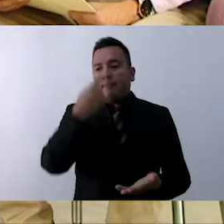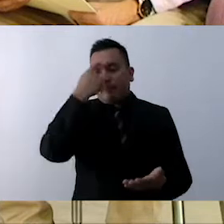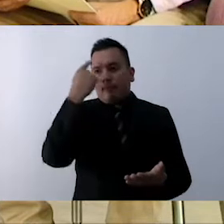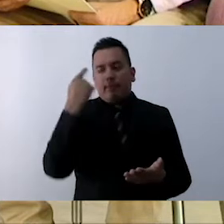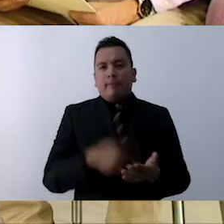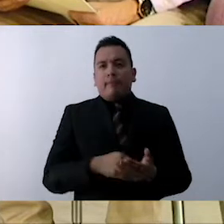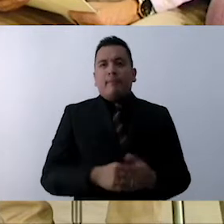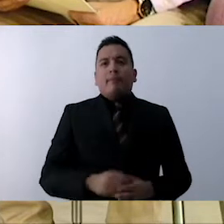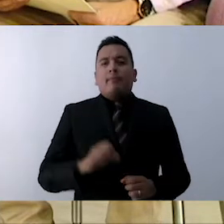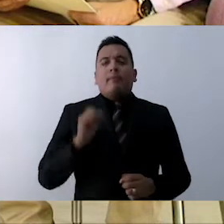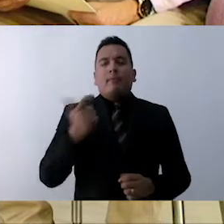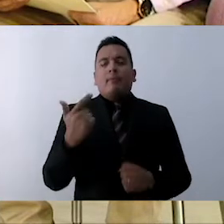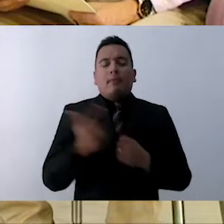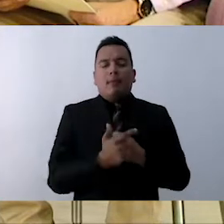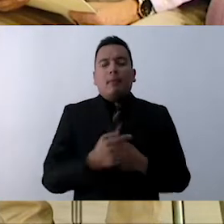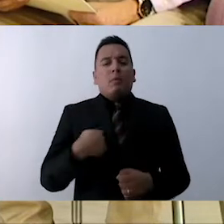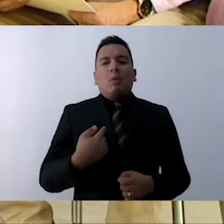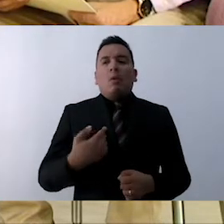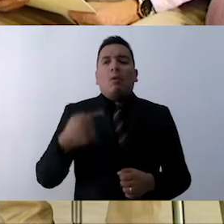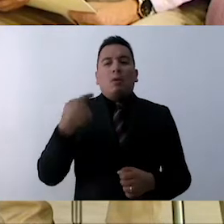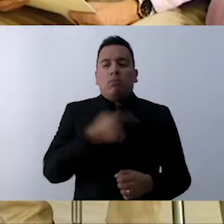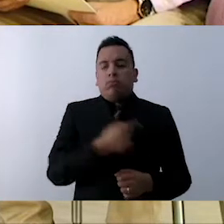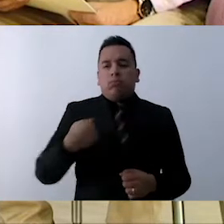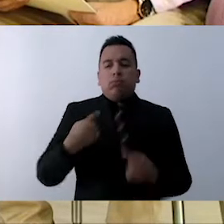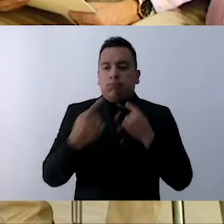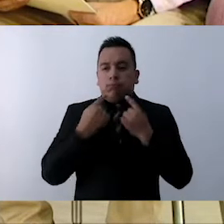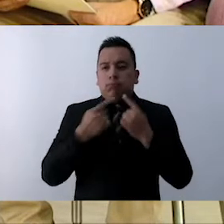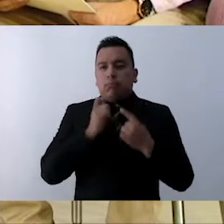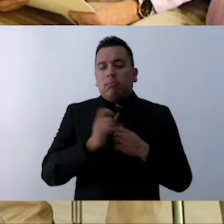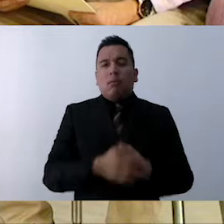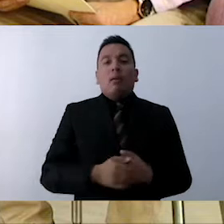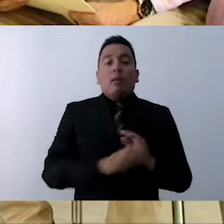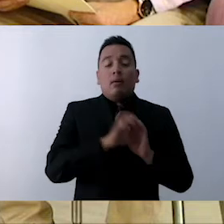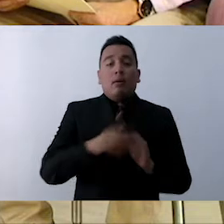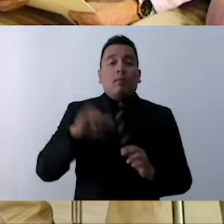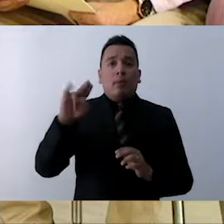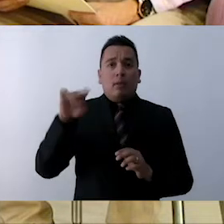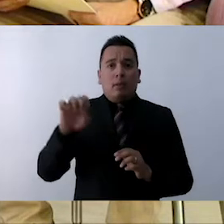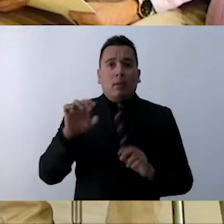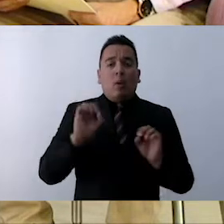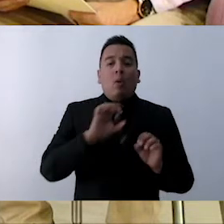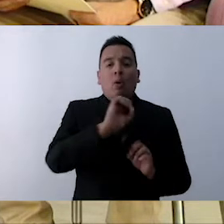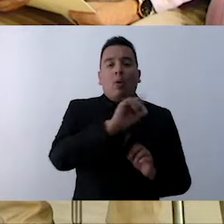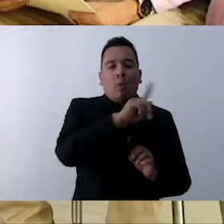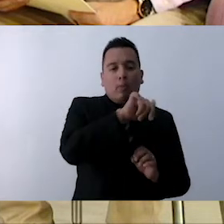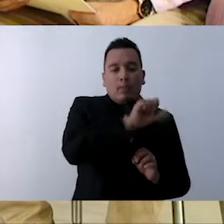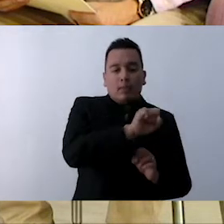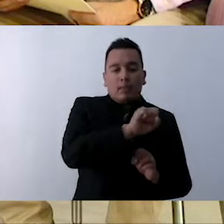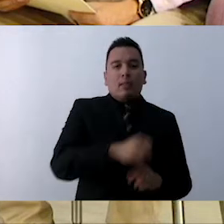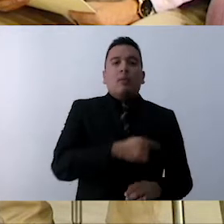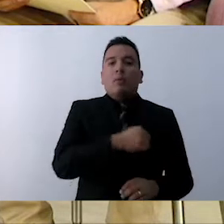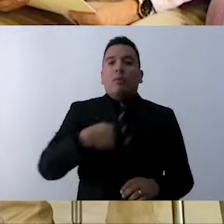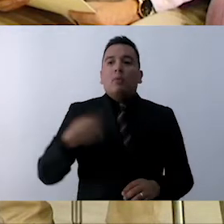último, insisto que es un poco la línea argumental que he tenido el día de hoy acá con ustedes. Creo que tanto INE